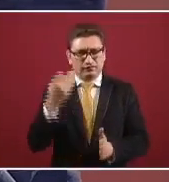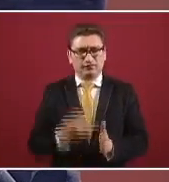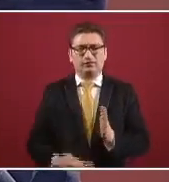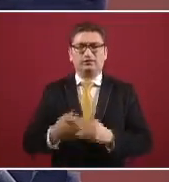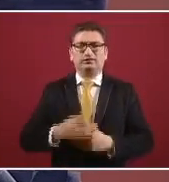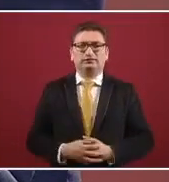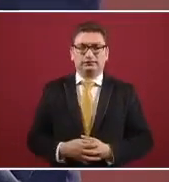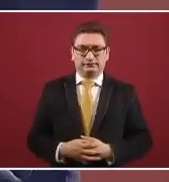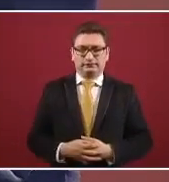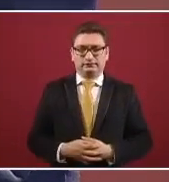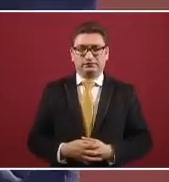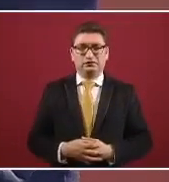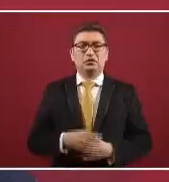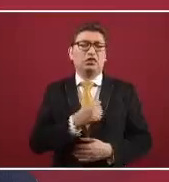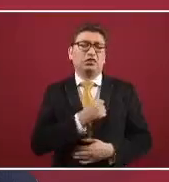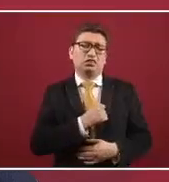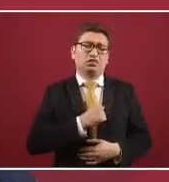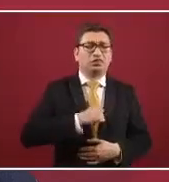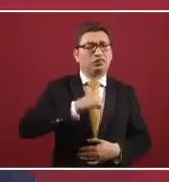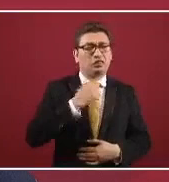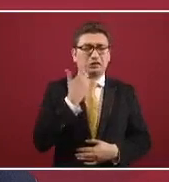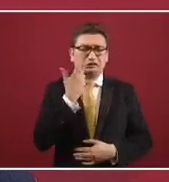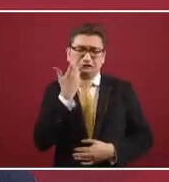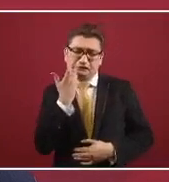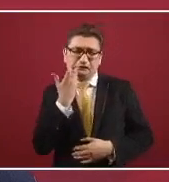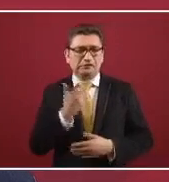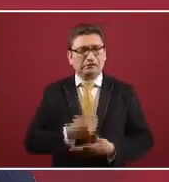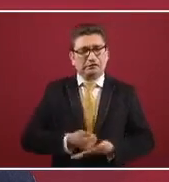y que se acabe el influyentismo.